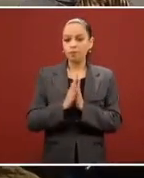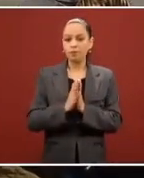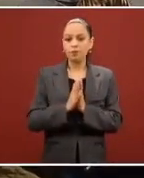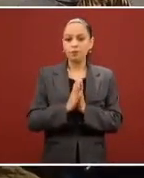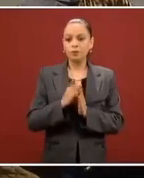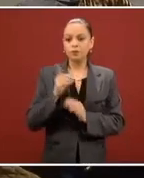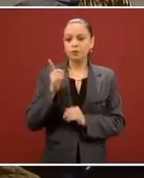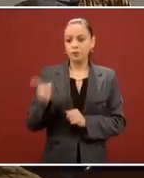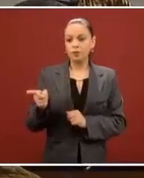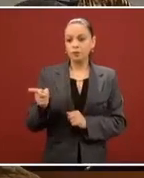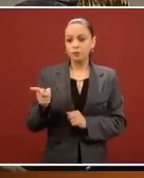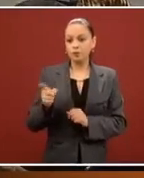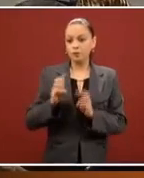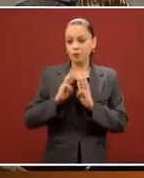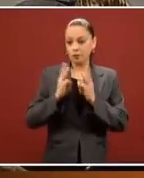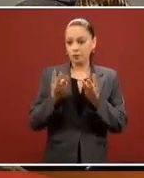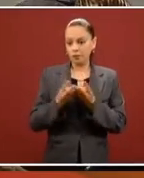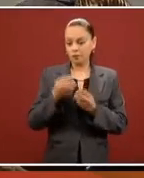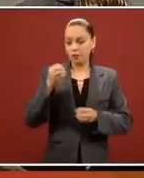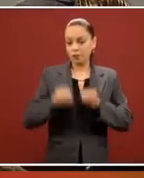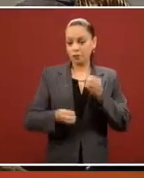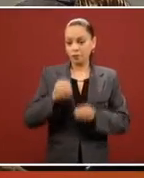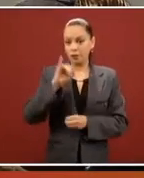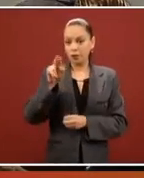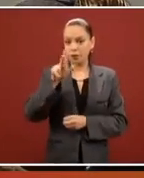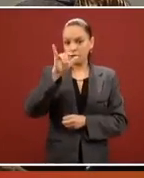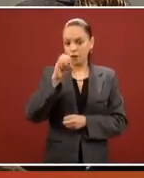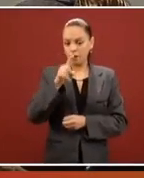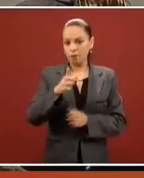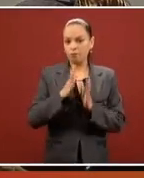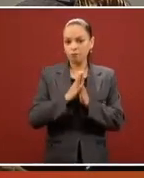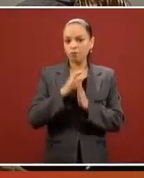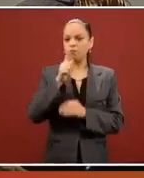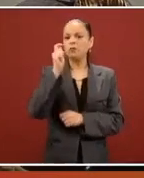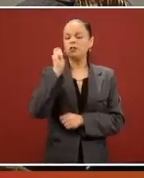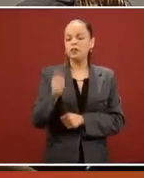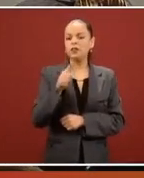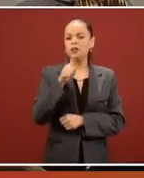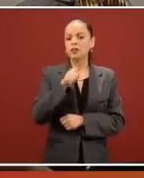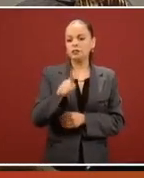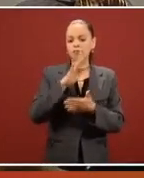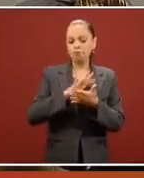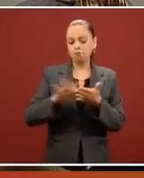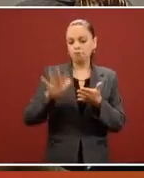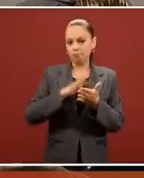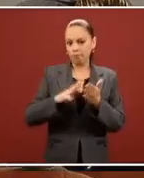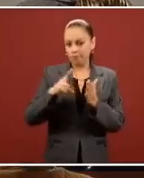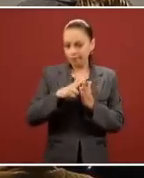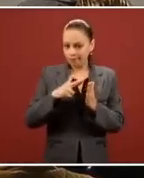consejero jurídico, Julio Scherer, que lea en qué consisten las reformas.